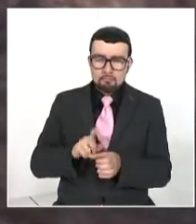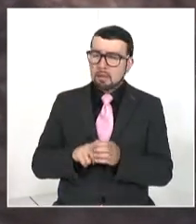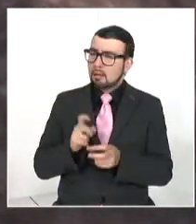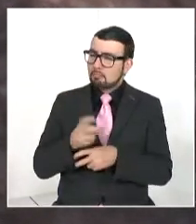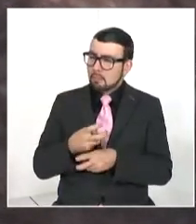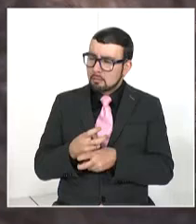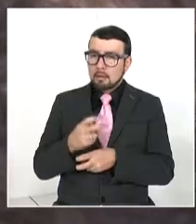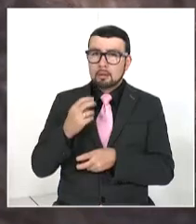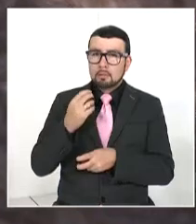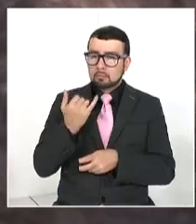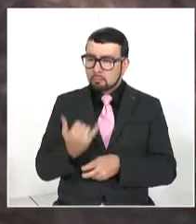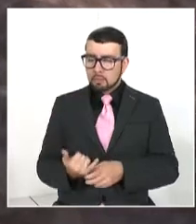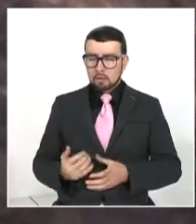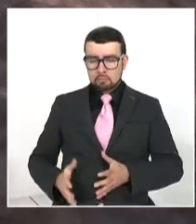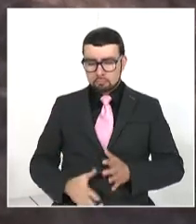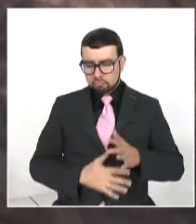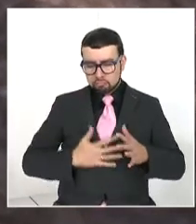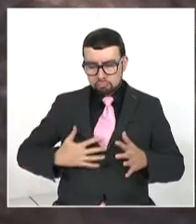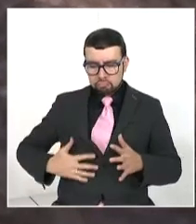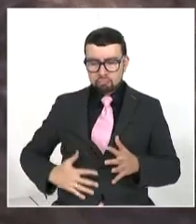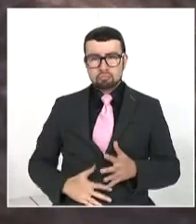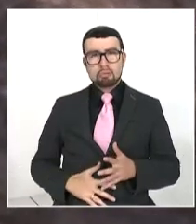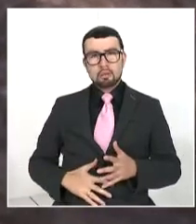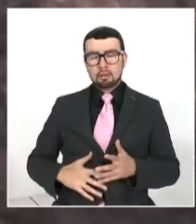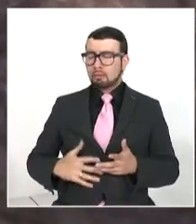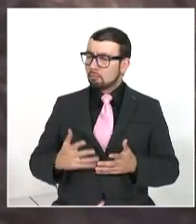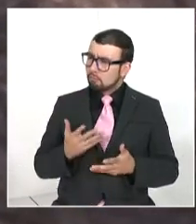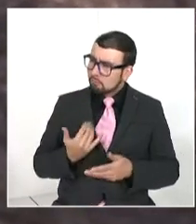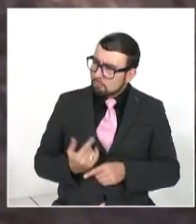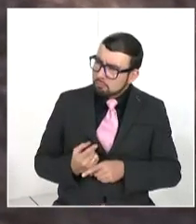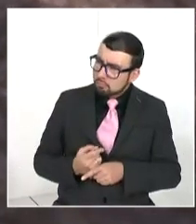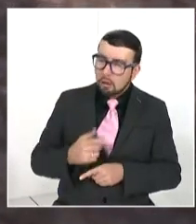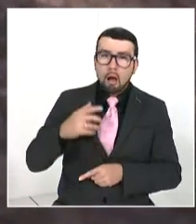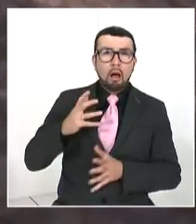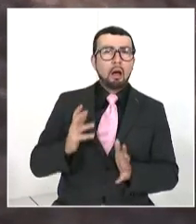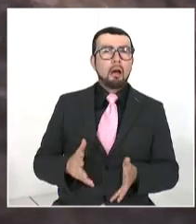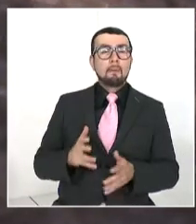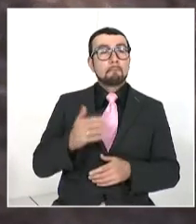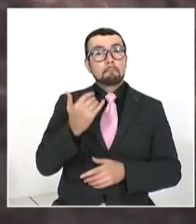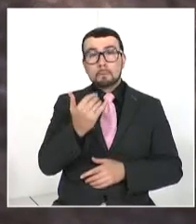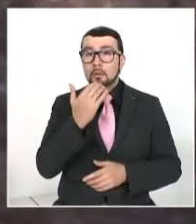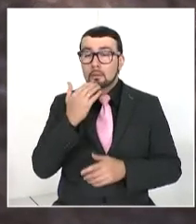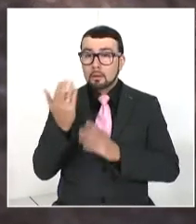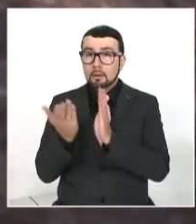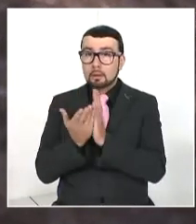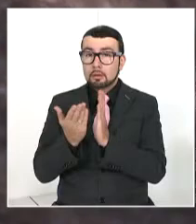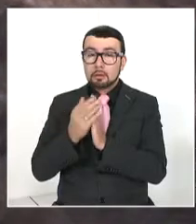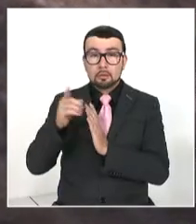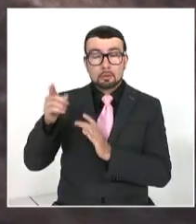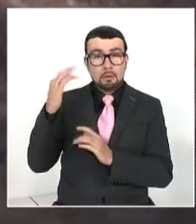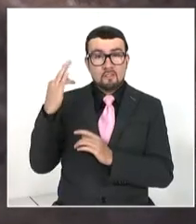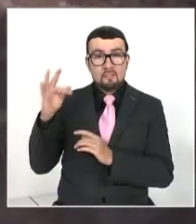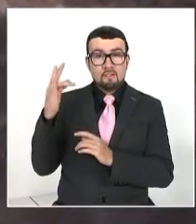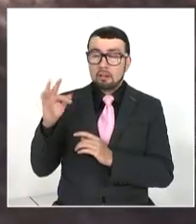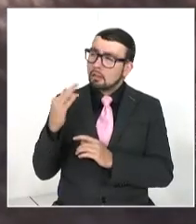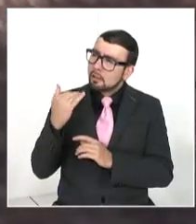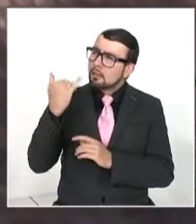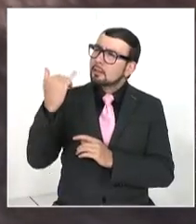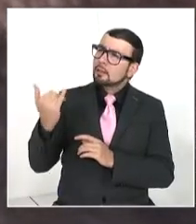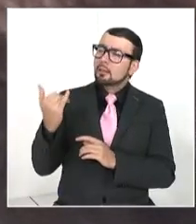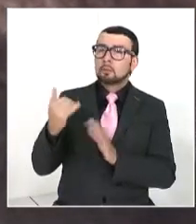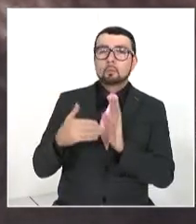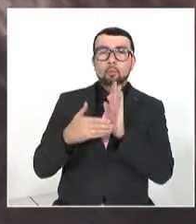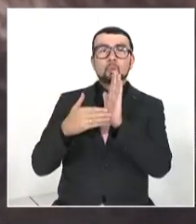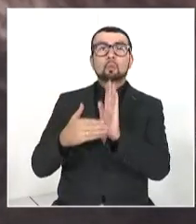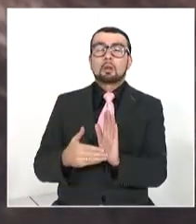gastrointestinal, toda la parte geniturinaria. Y aparte de eso, estudios de franceses, en este caso de Paul Noyer, nos demuestran